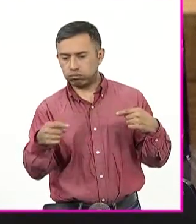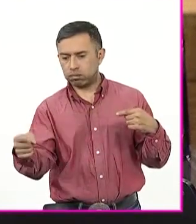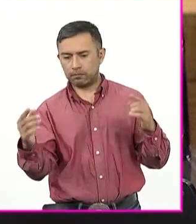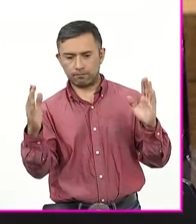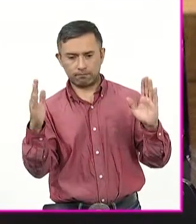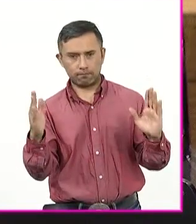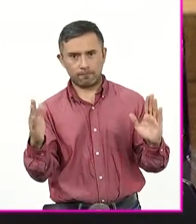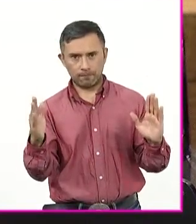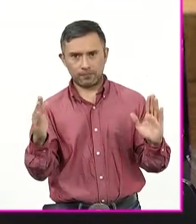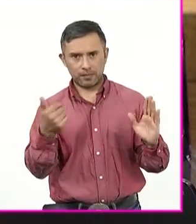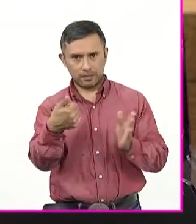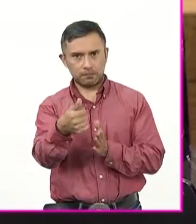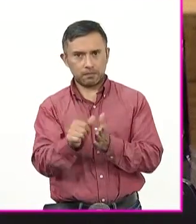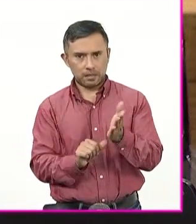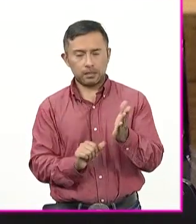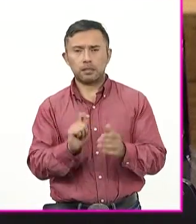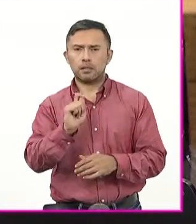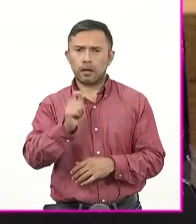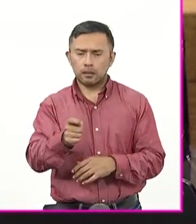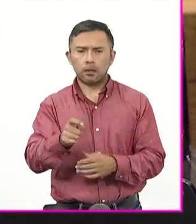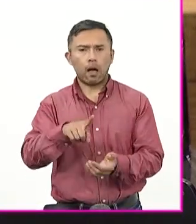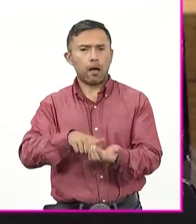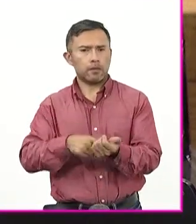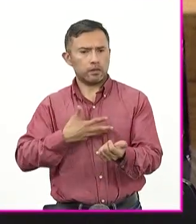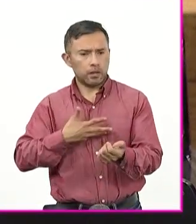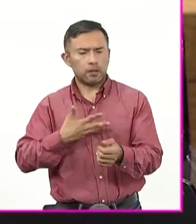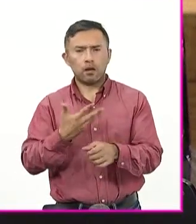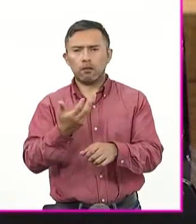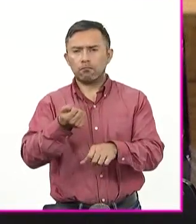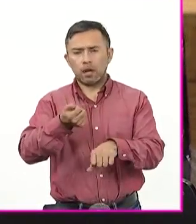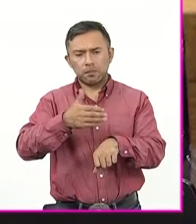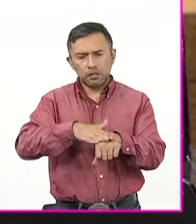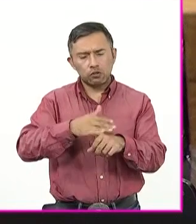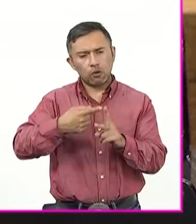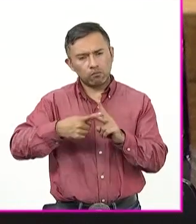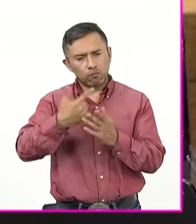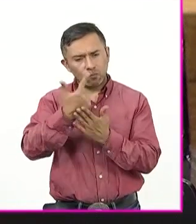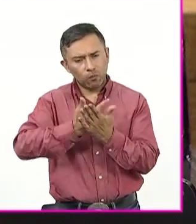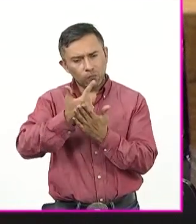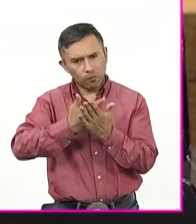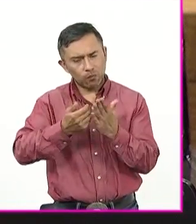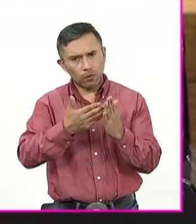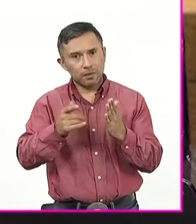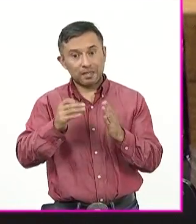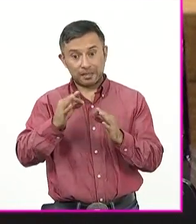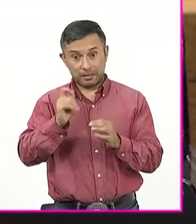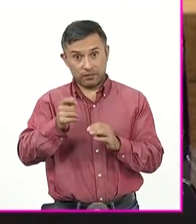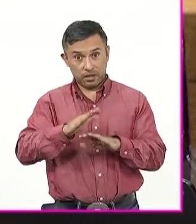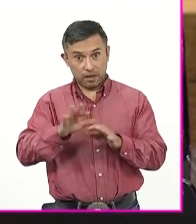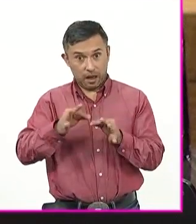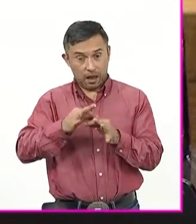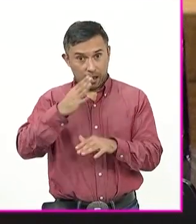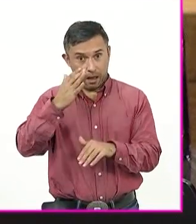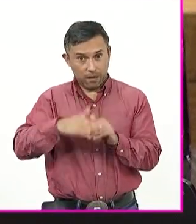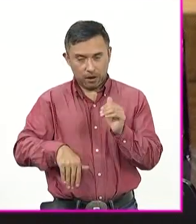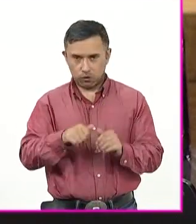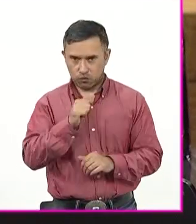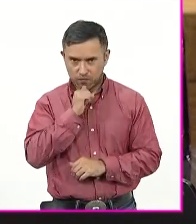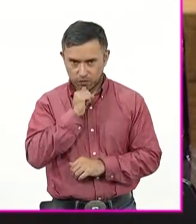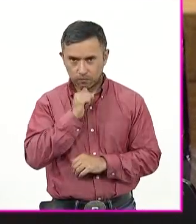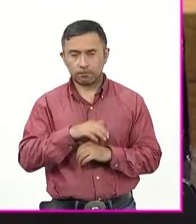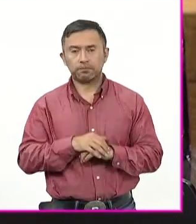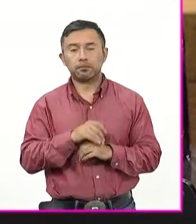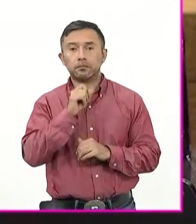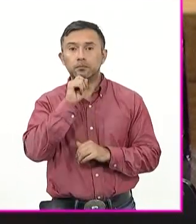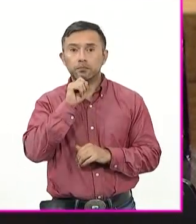en curso varias auditorías. Eso quiere decir que todavía no están concluidas y que incluso el